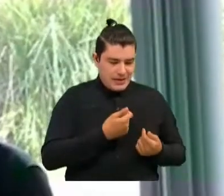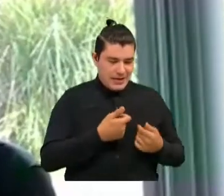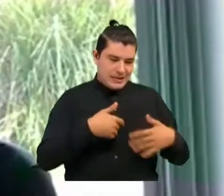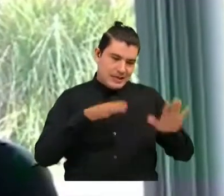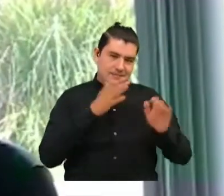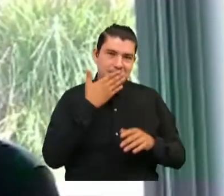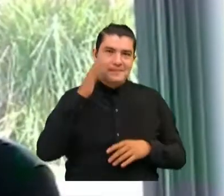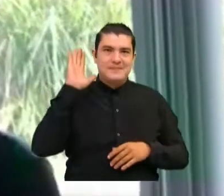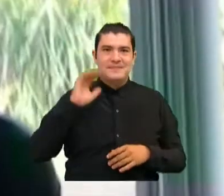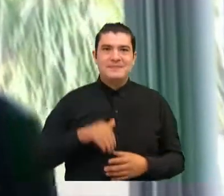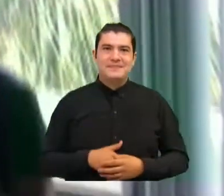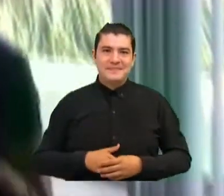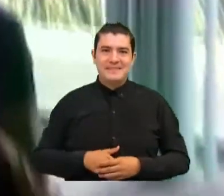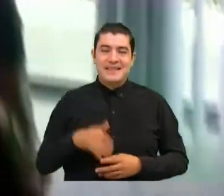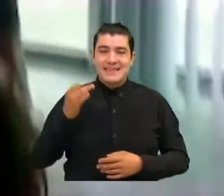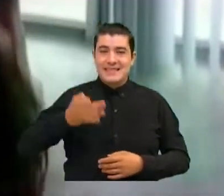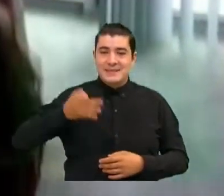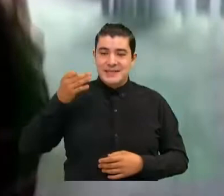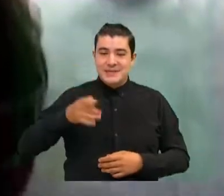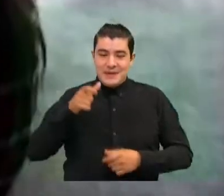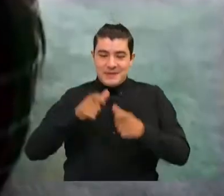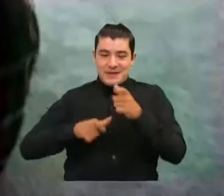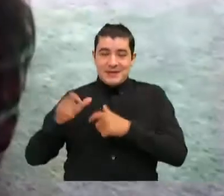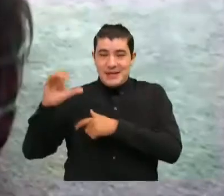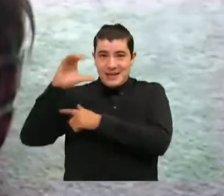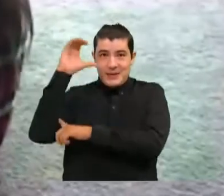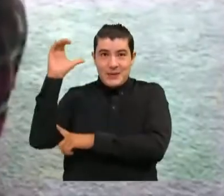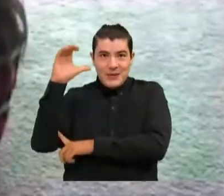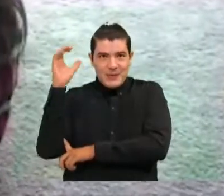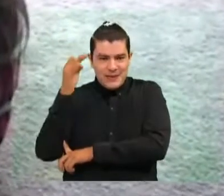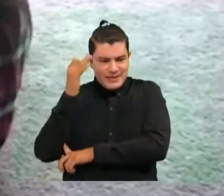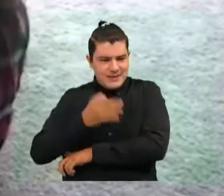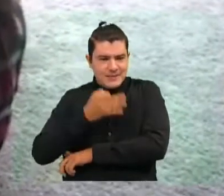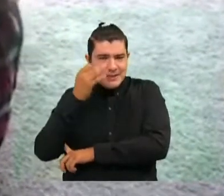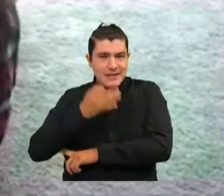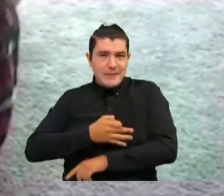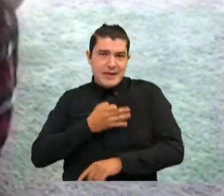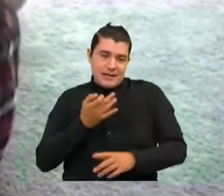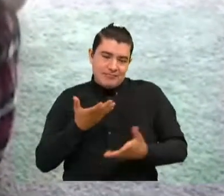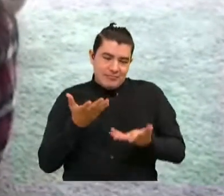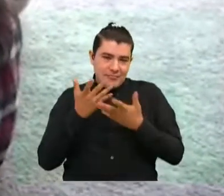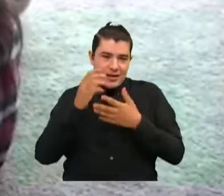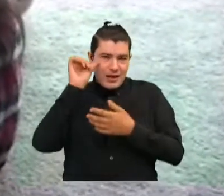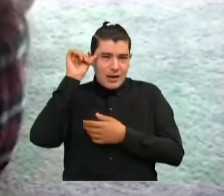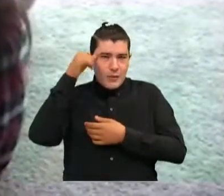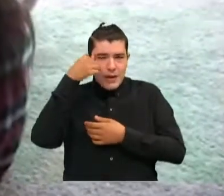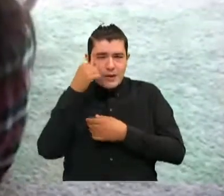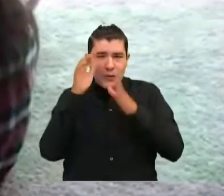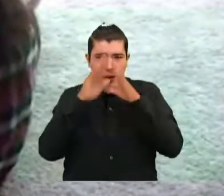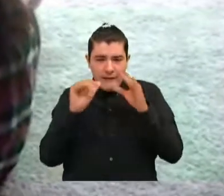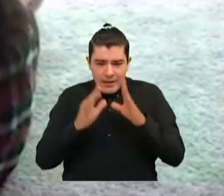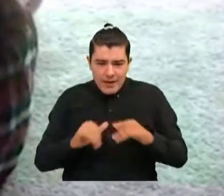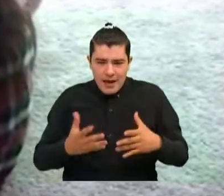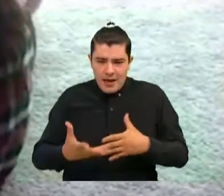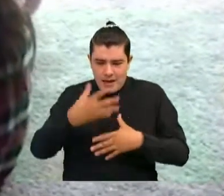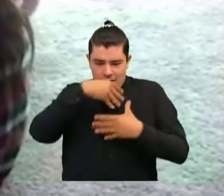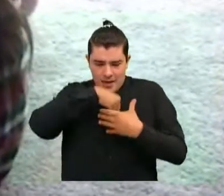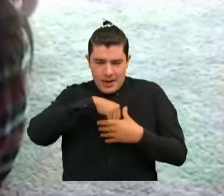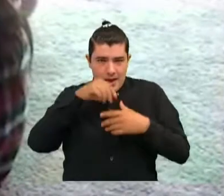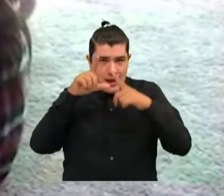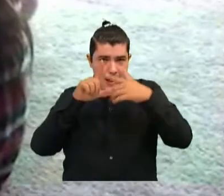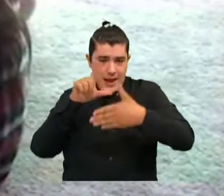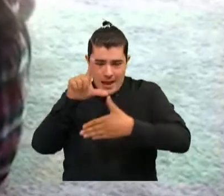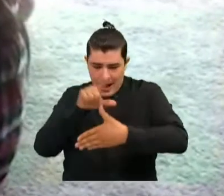Lejos o no, siempre un colombiano llevará en su sangre el calor de la Navidad latina y el deseo de un año nuevo con